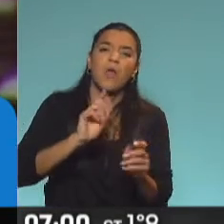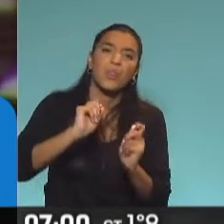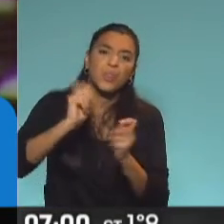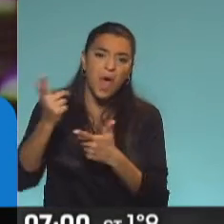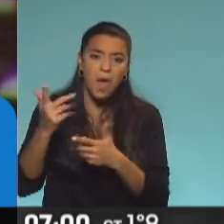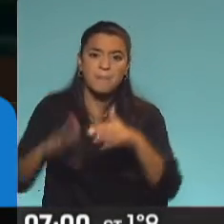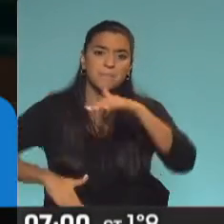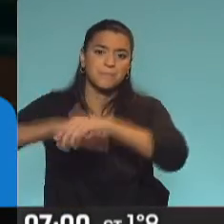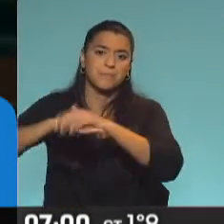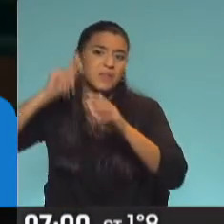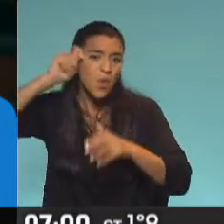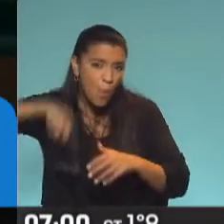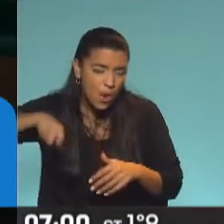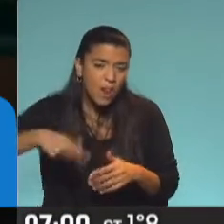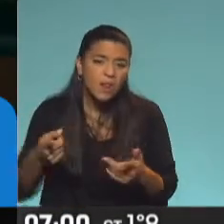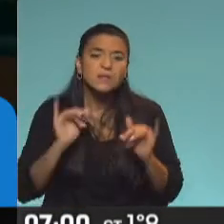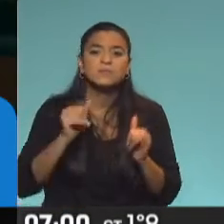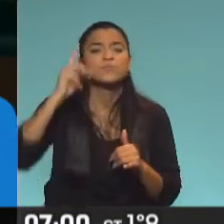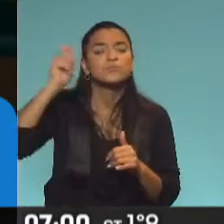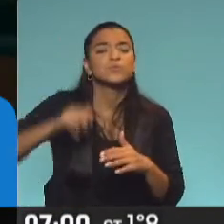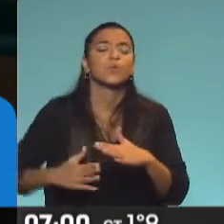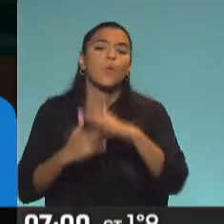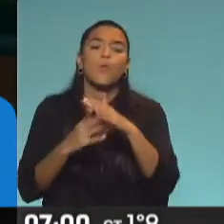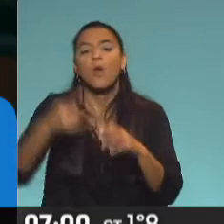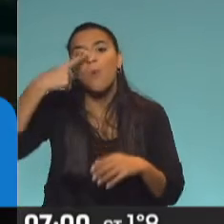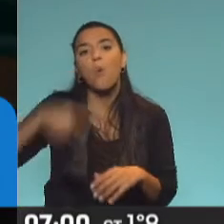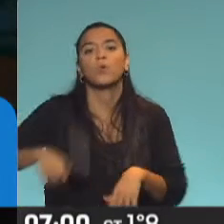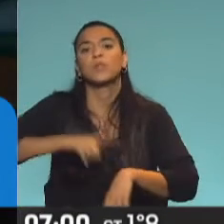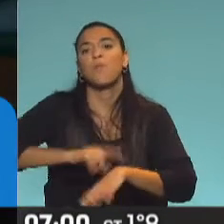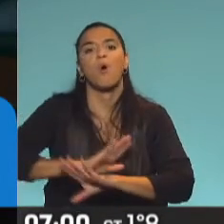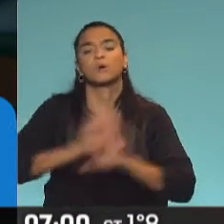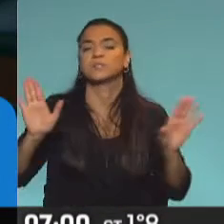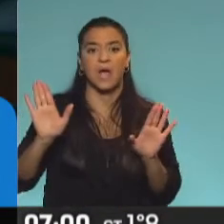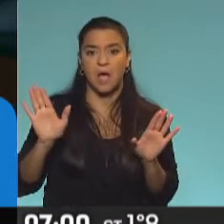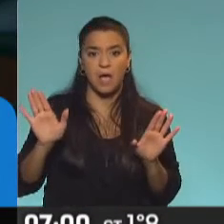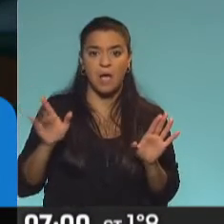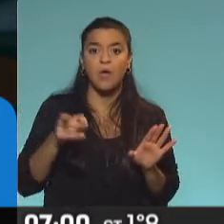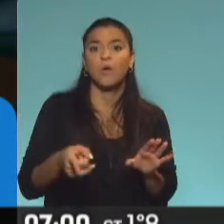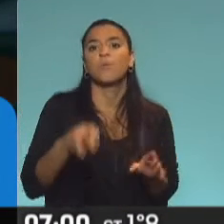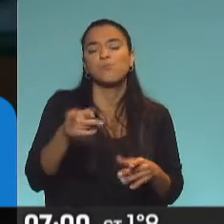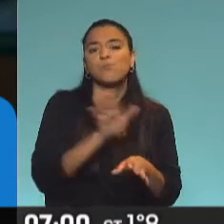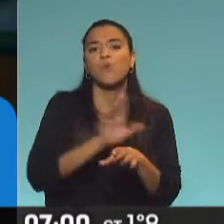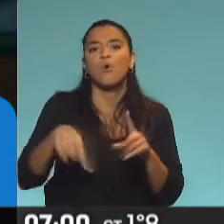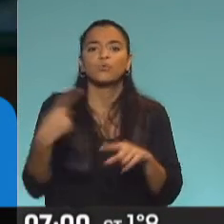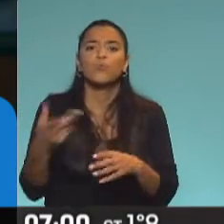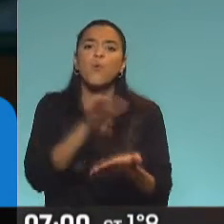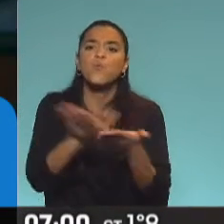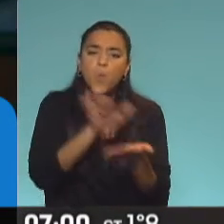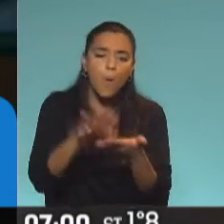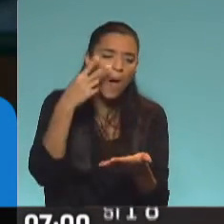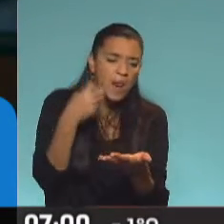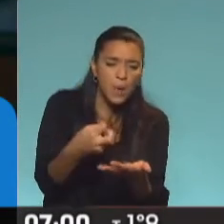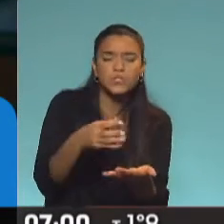tribunal? Tal cual, porque la Corte funciona como un tribunal de última instancia y en muchos casos funciona como una nueva revisión, como